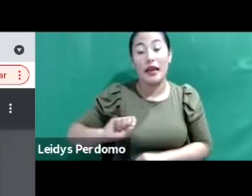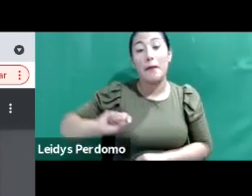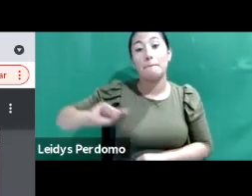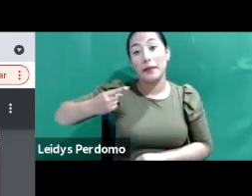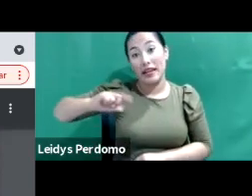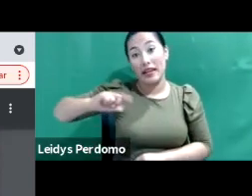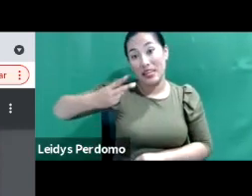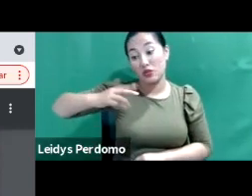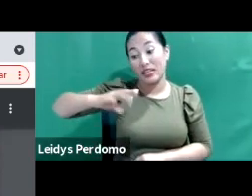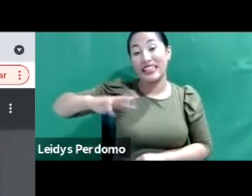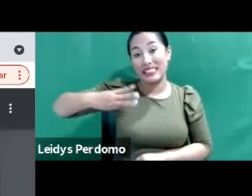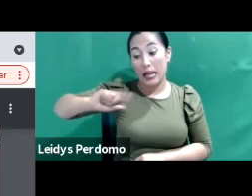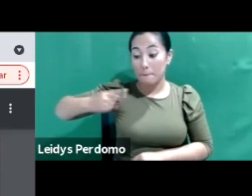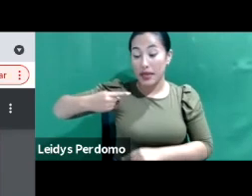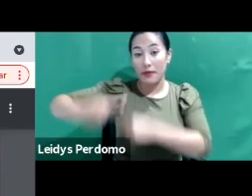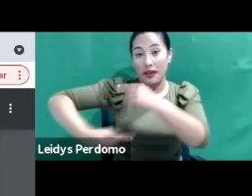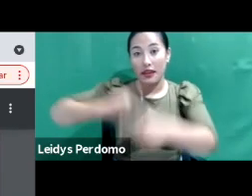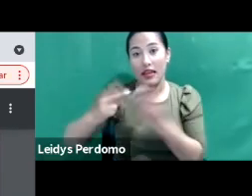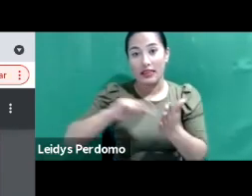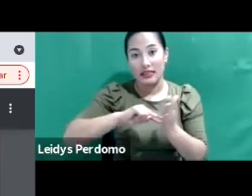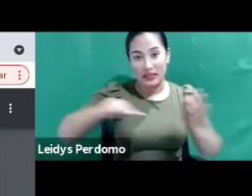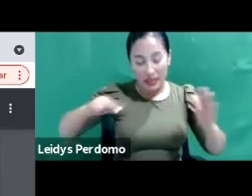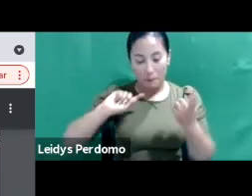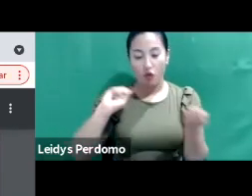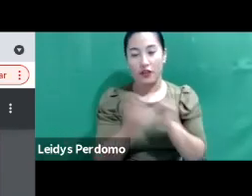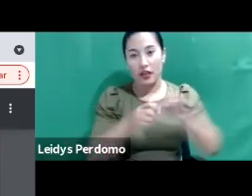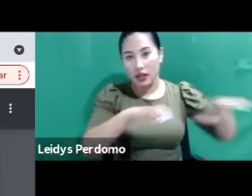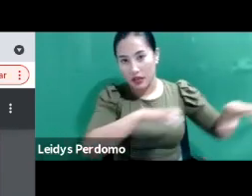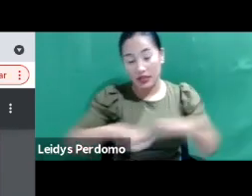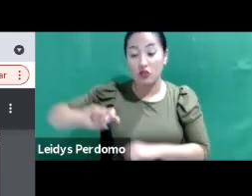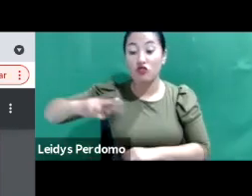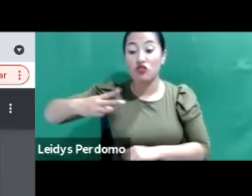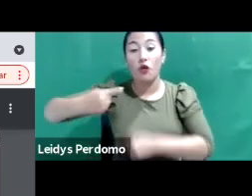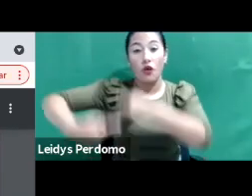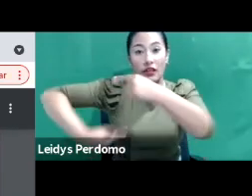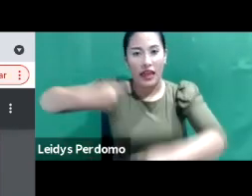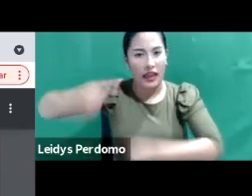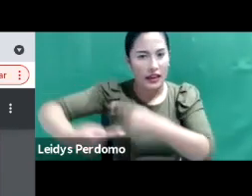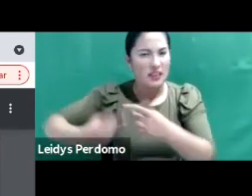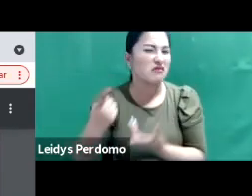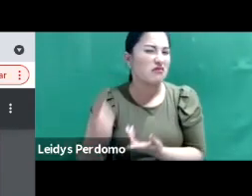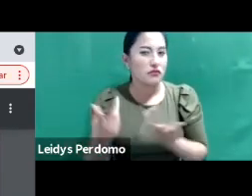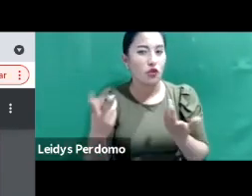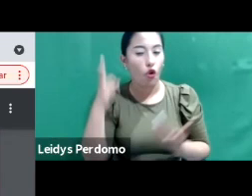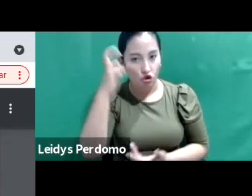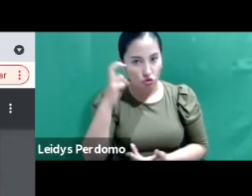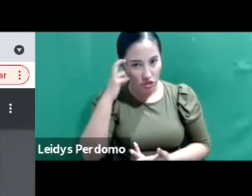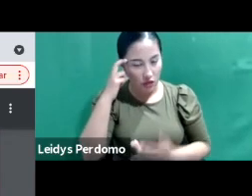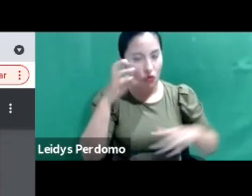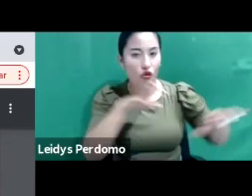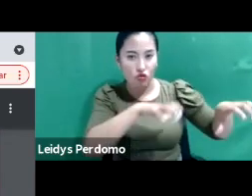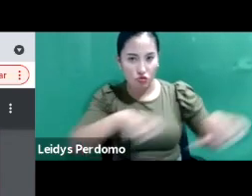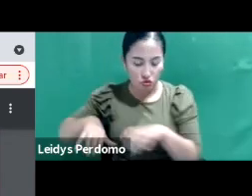generación. Primera generación son técnicas de modificación conductual, segunda generación todo lo que tiene que ver con cognitivo conductual